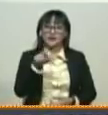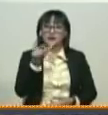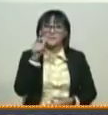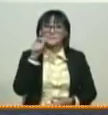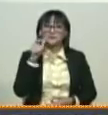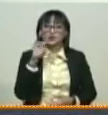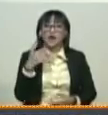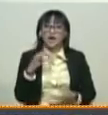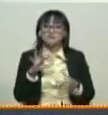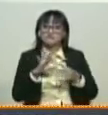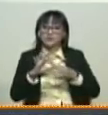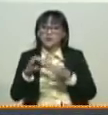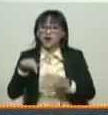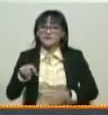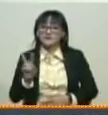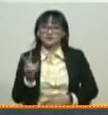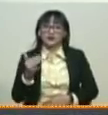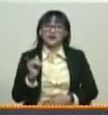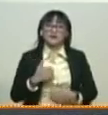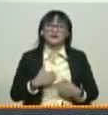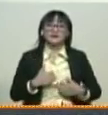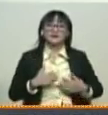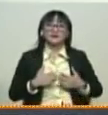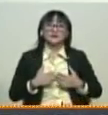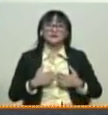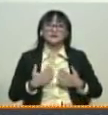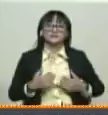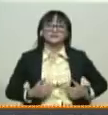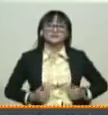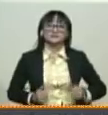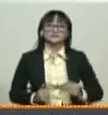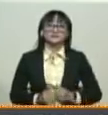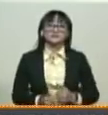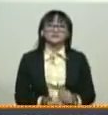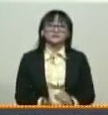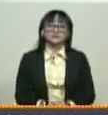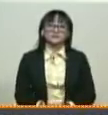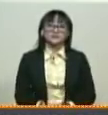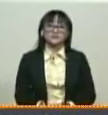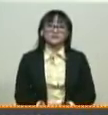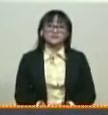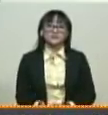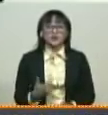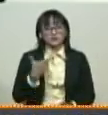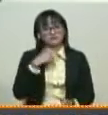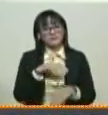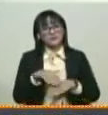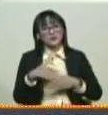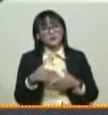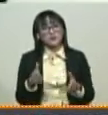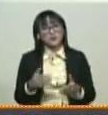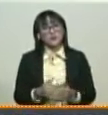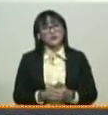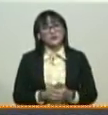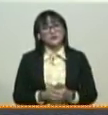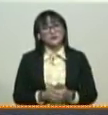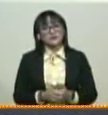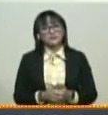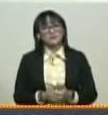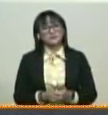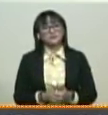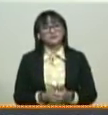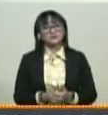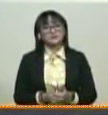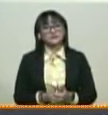cómplices aquí en Venezuela. Y nosotros, para ello, como Ministerio Público, hemos solicitado